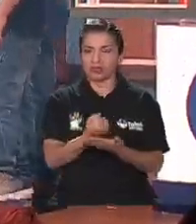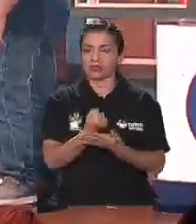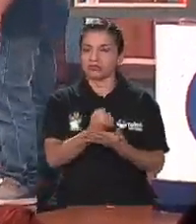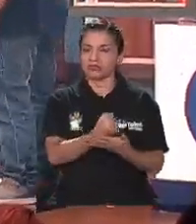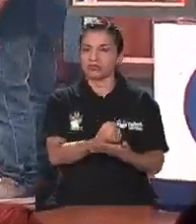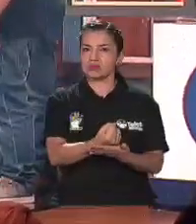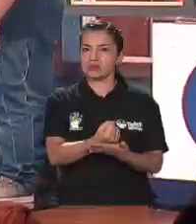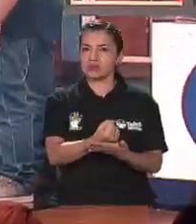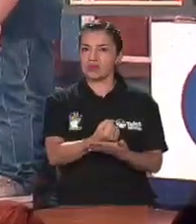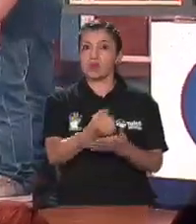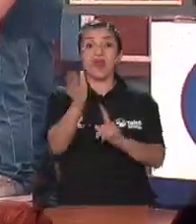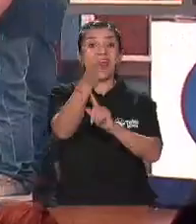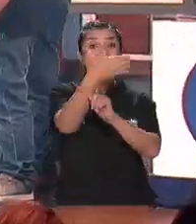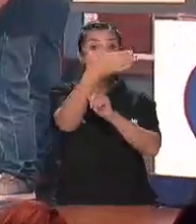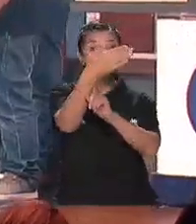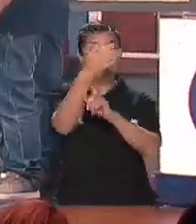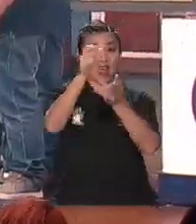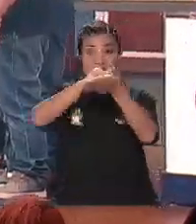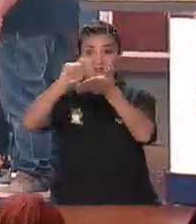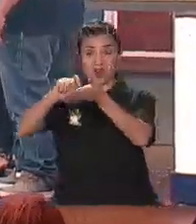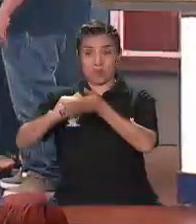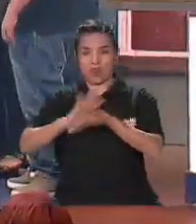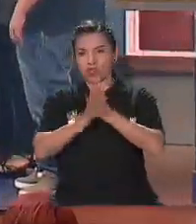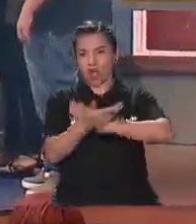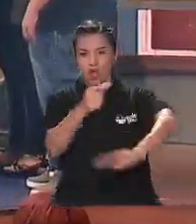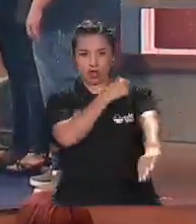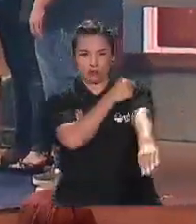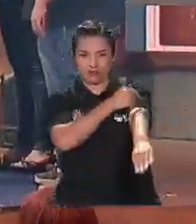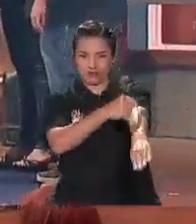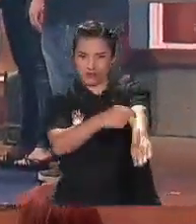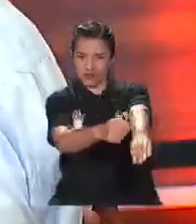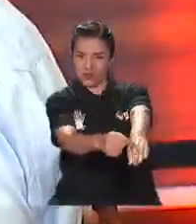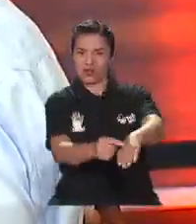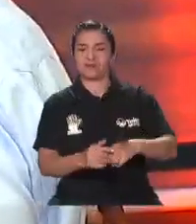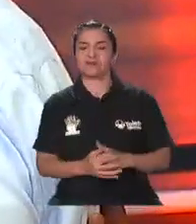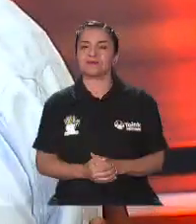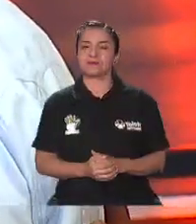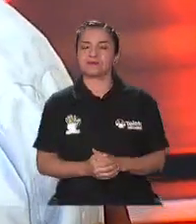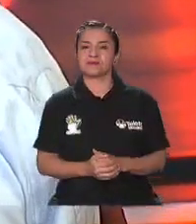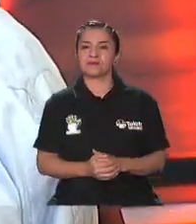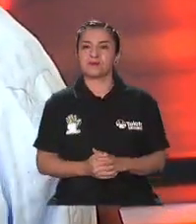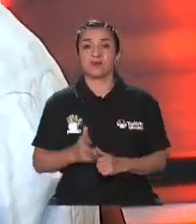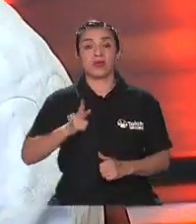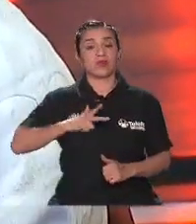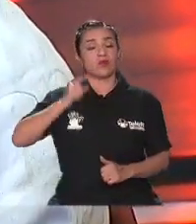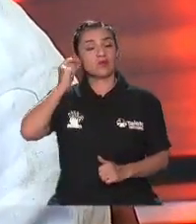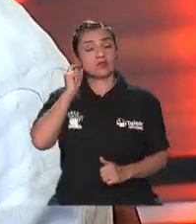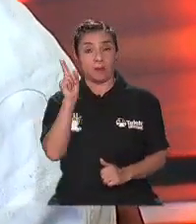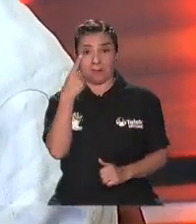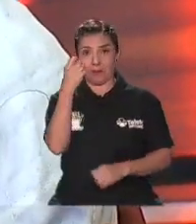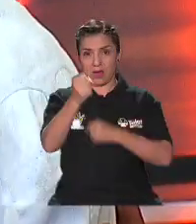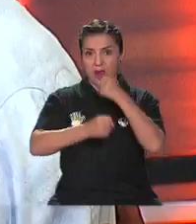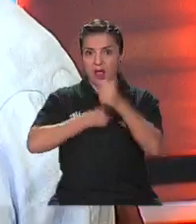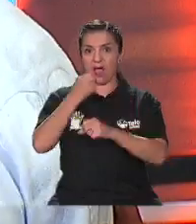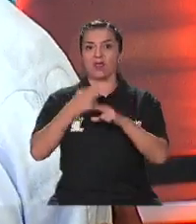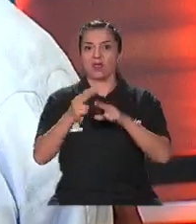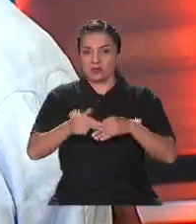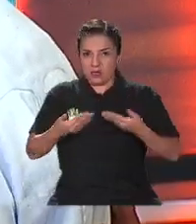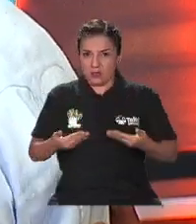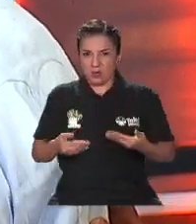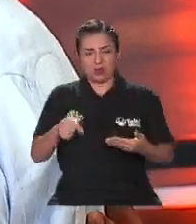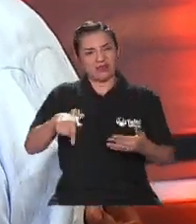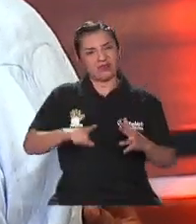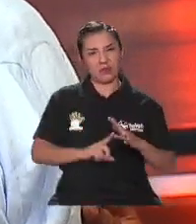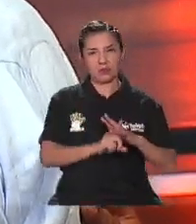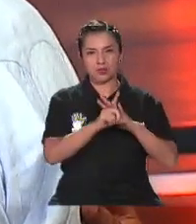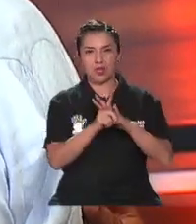lugares donde pasaron. ¿Y usted qué quiere decir? ¡Qué grande! Francisco, nosotros en el primer año que hacemos esto, esto nació